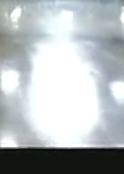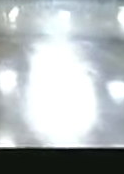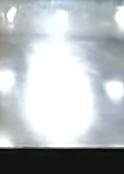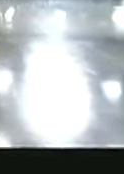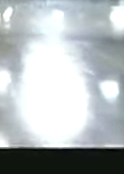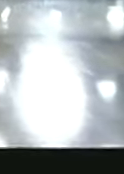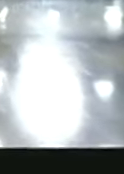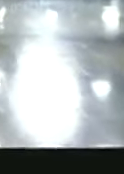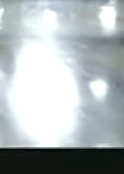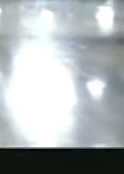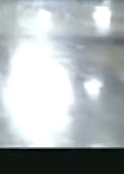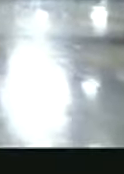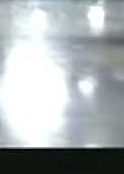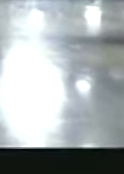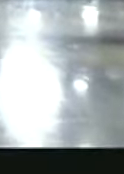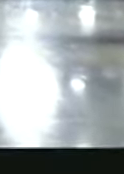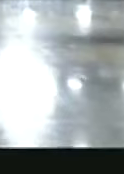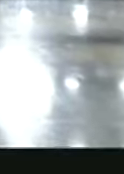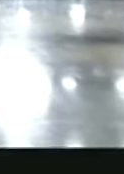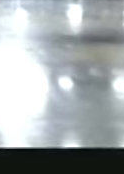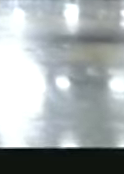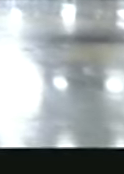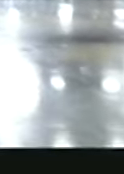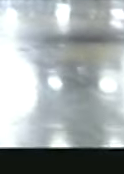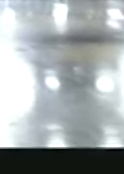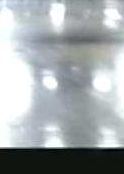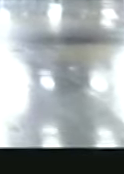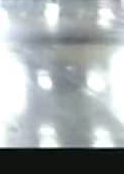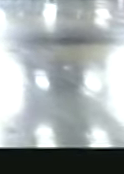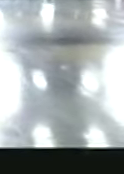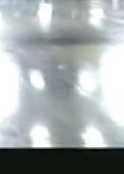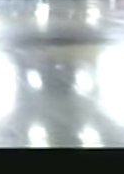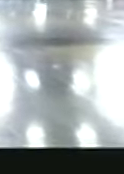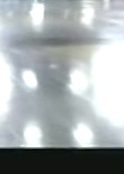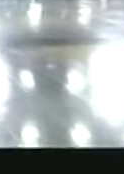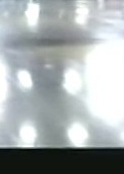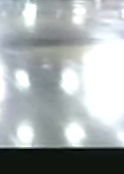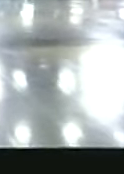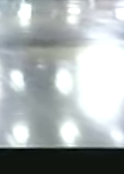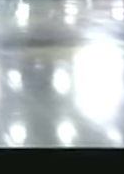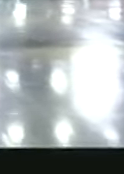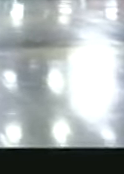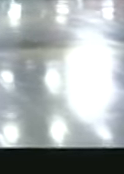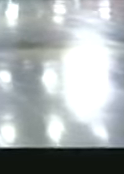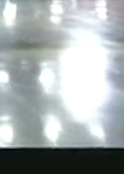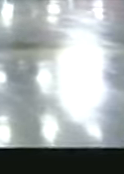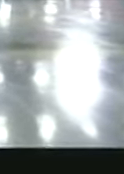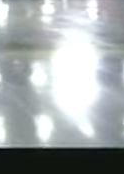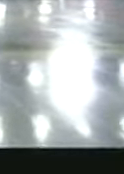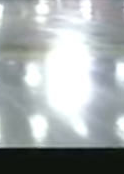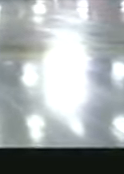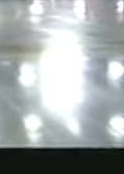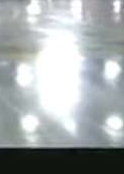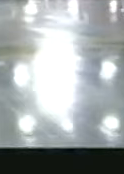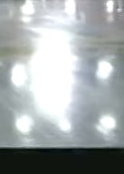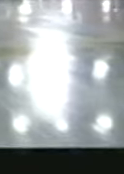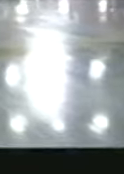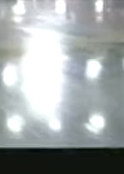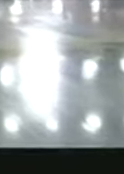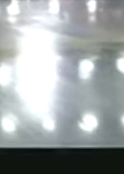del TSJ designaron por unanimidad a Carislia Beatriz Rodríguez Rodríguez como nueva presidenta del máximo